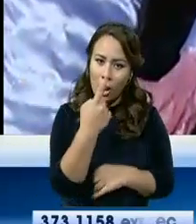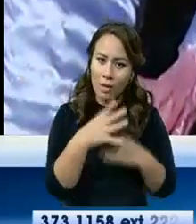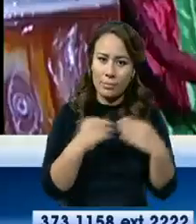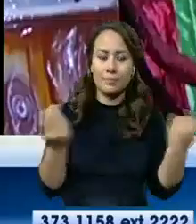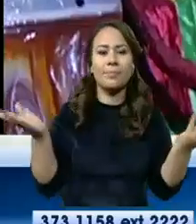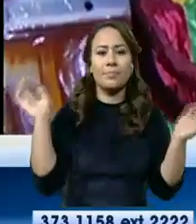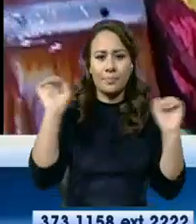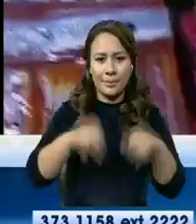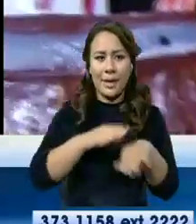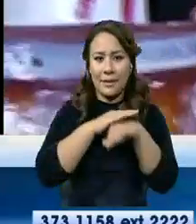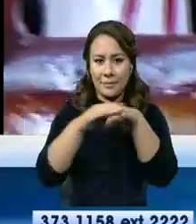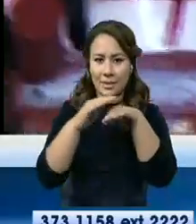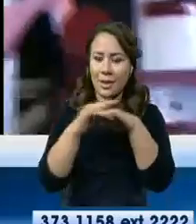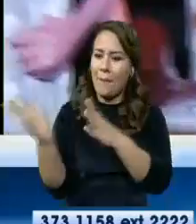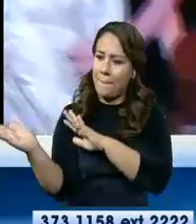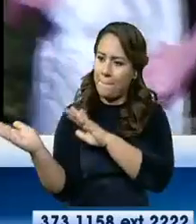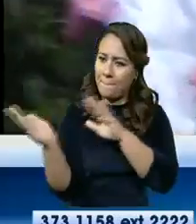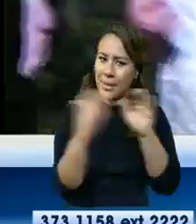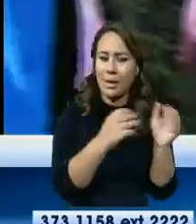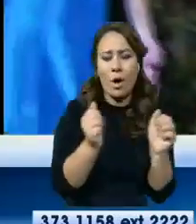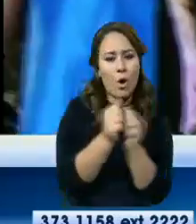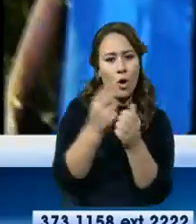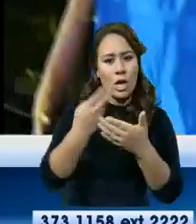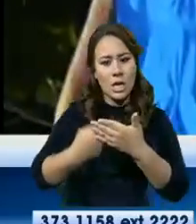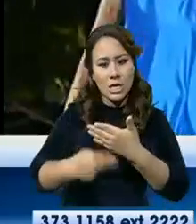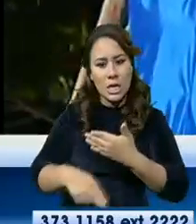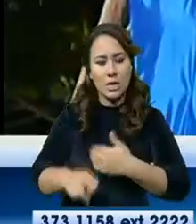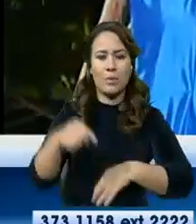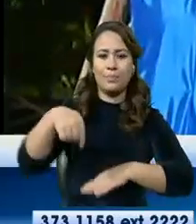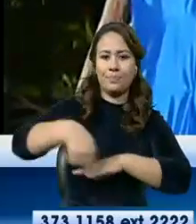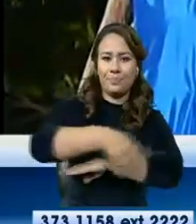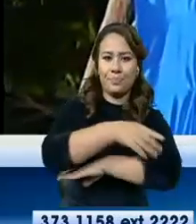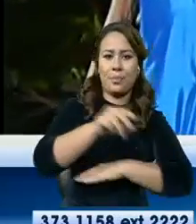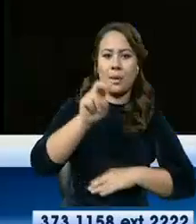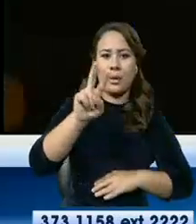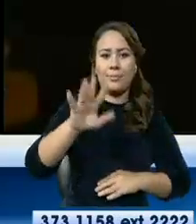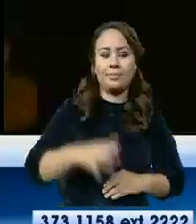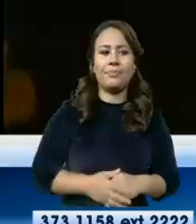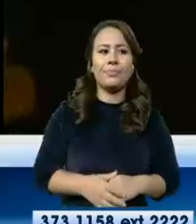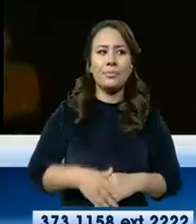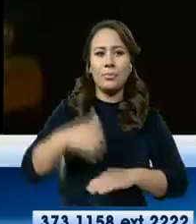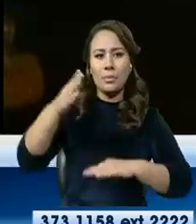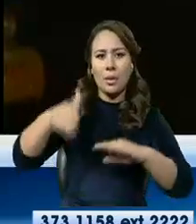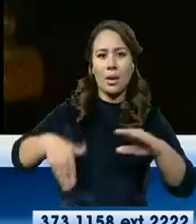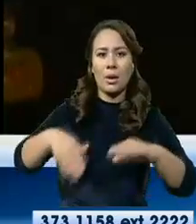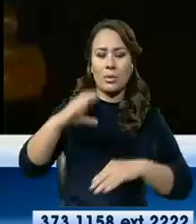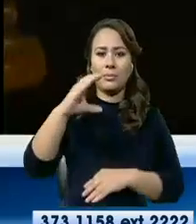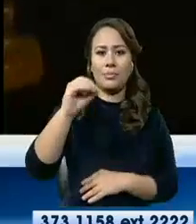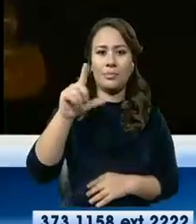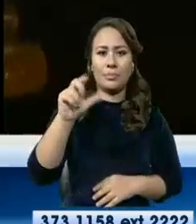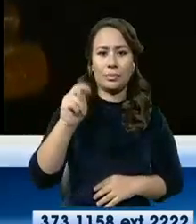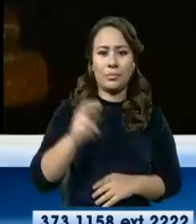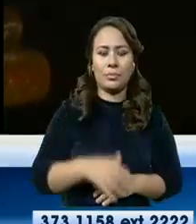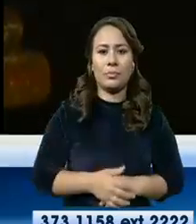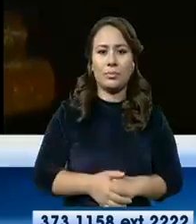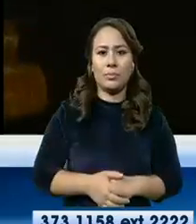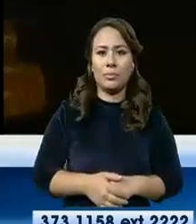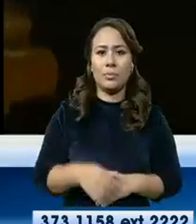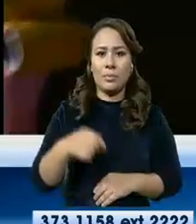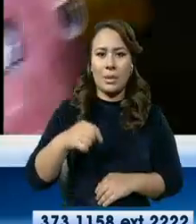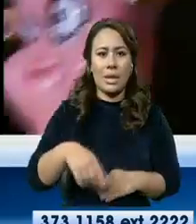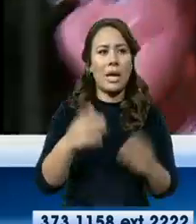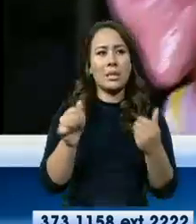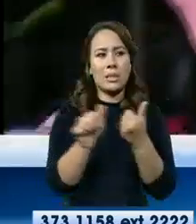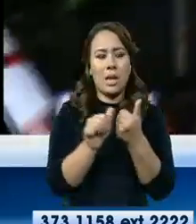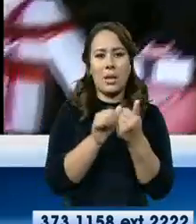Guayaquil que se vengan a tomar fotos con sus hijos aquí en la 25, en Cristóbal Colón, que estamos ya